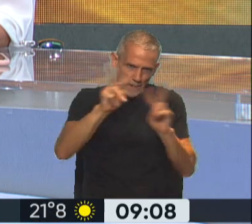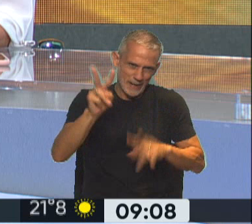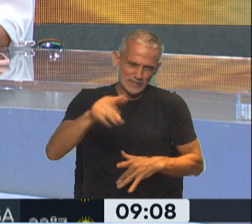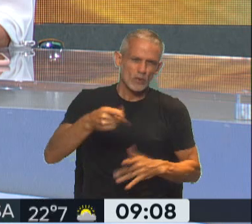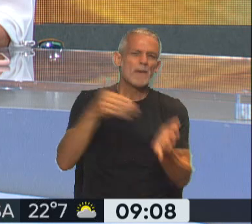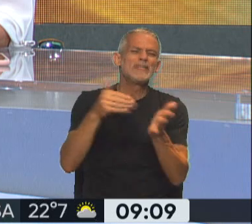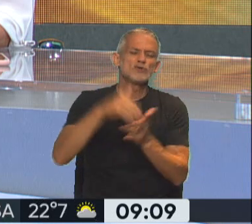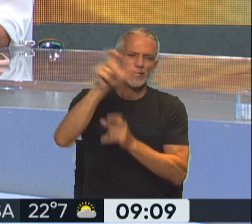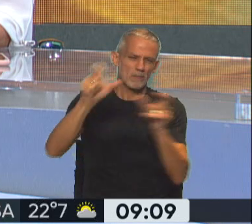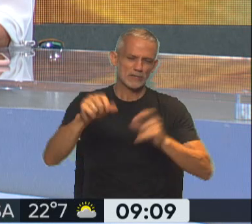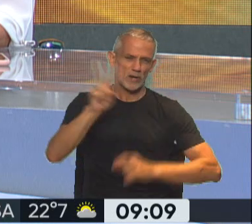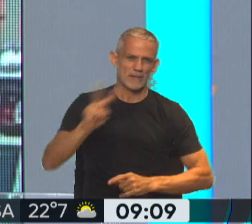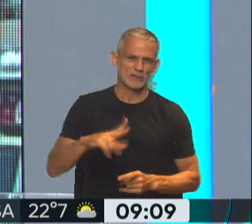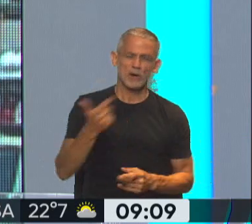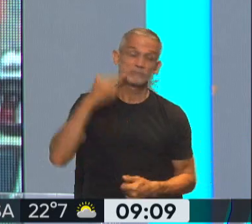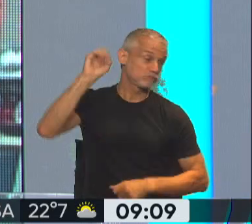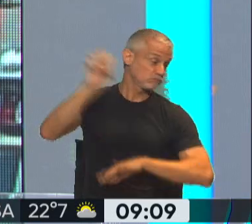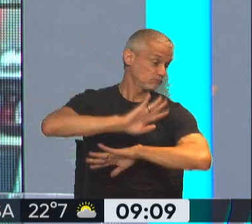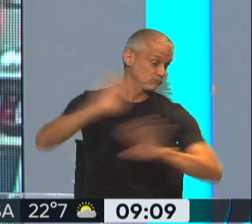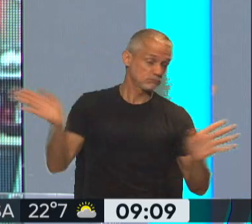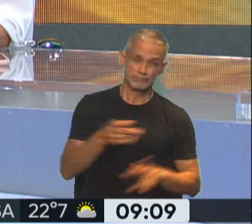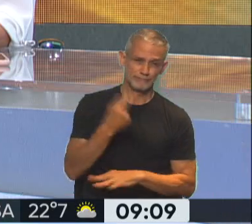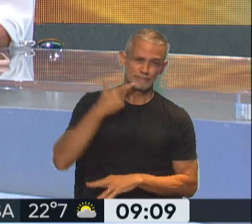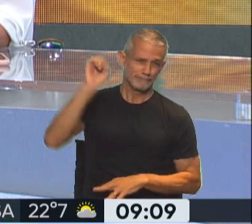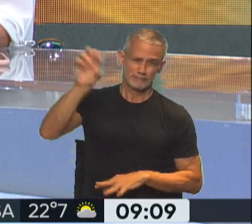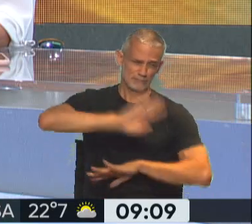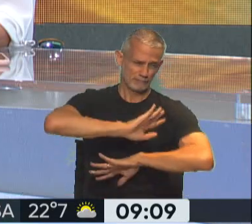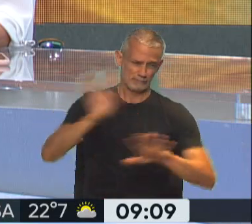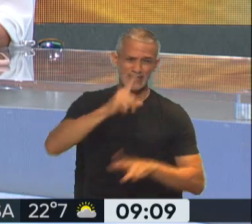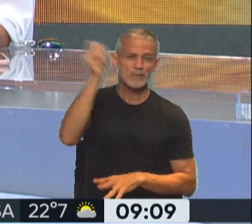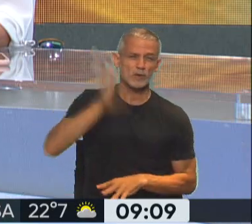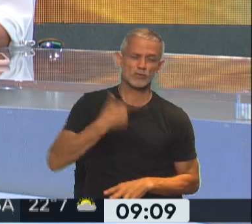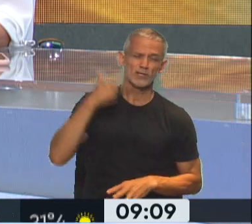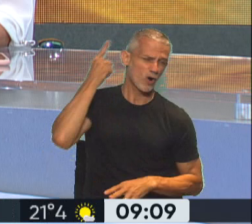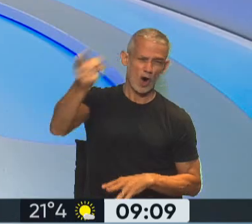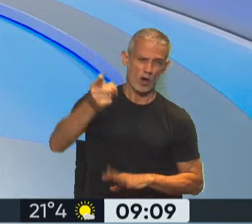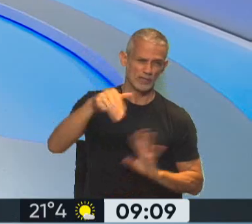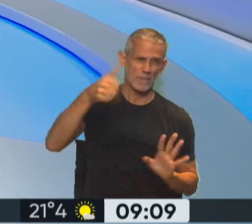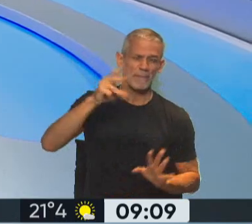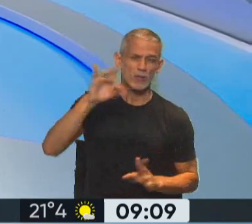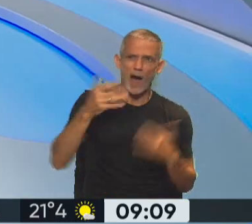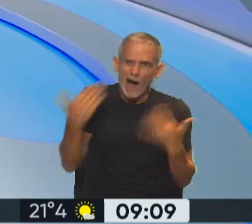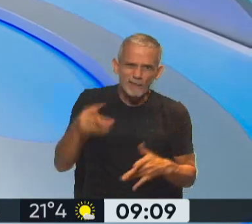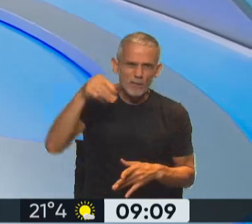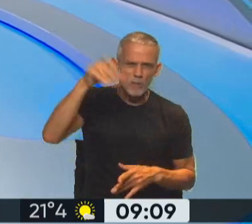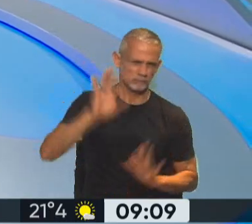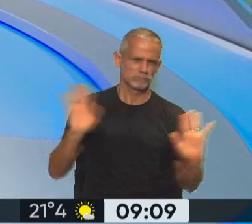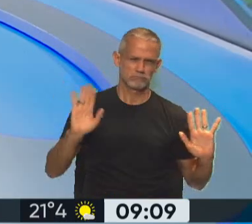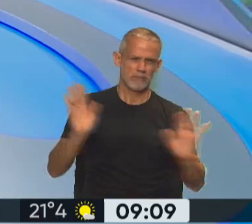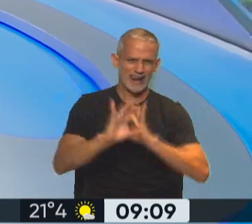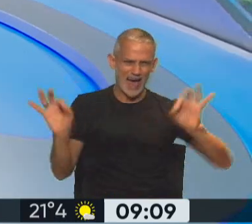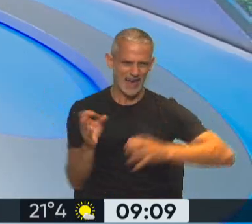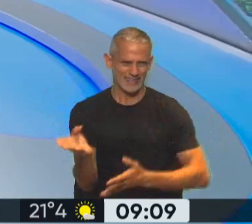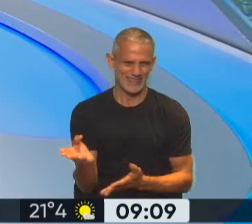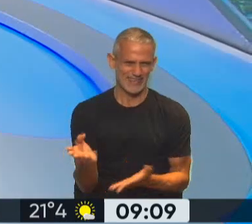son millones los críticos con maduro no son absolutamente críticos O sea no hay nadie que esté a favor de muy pocos